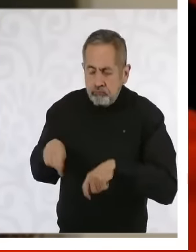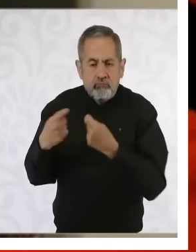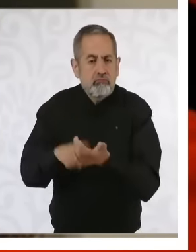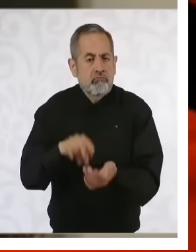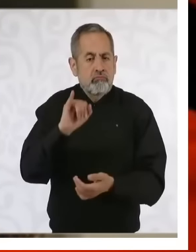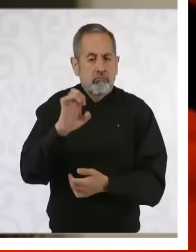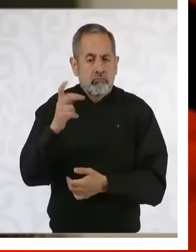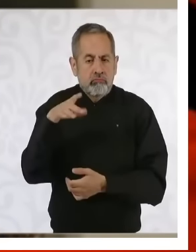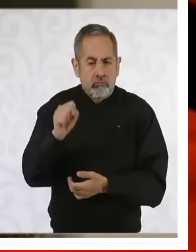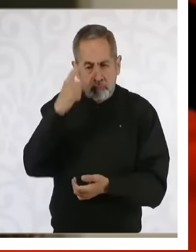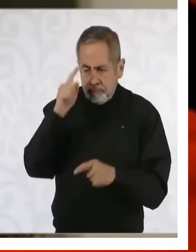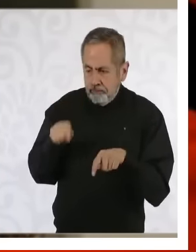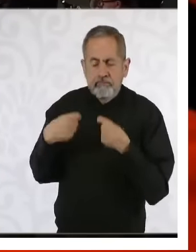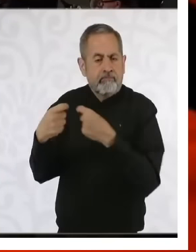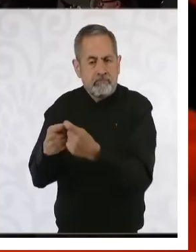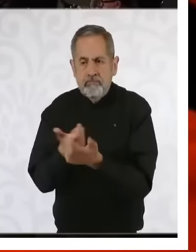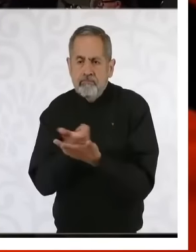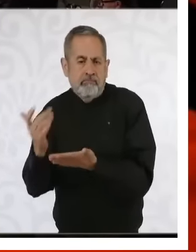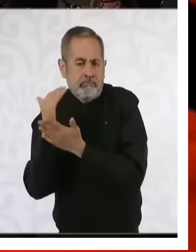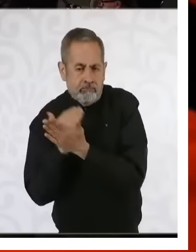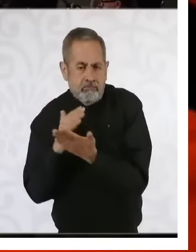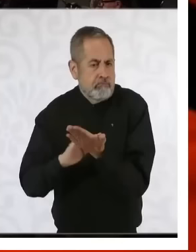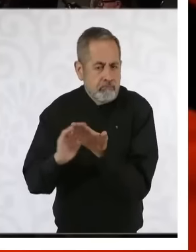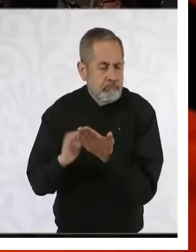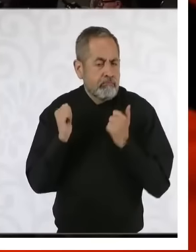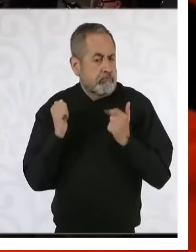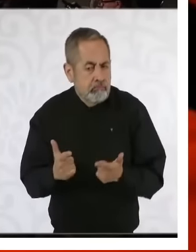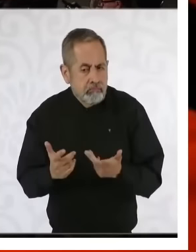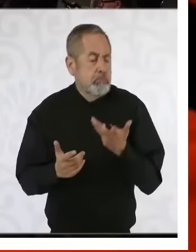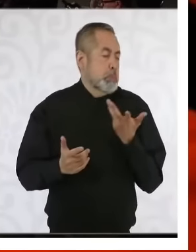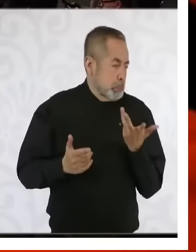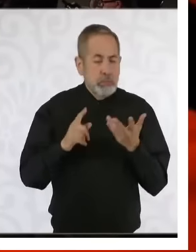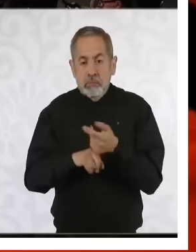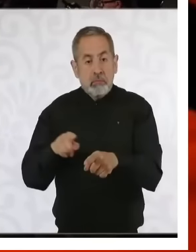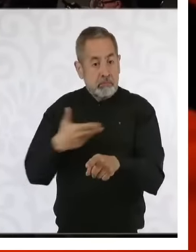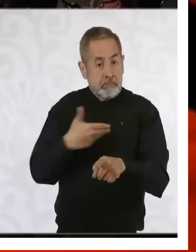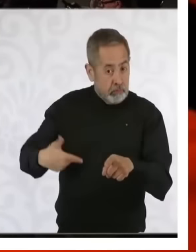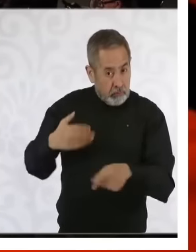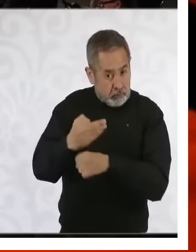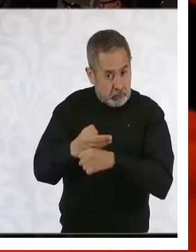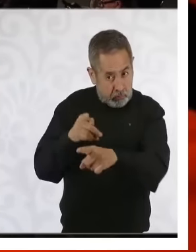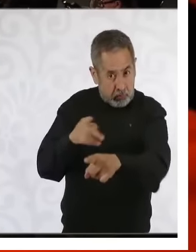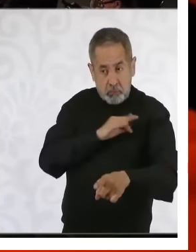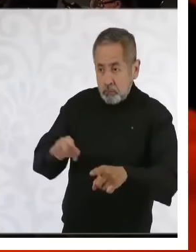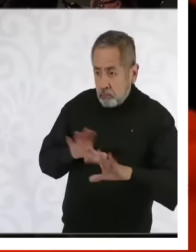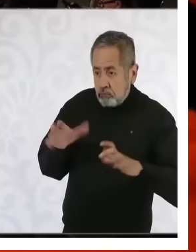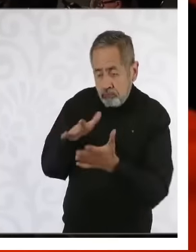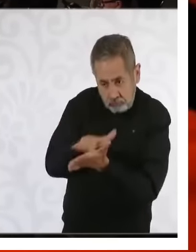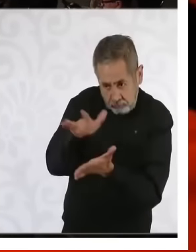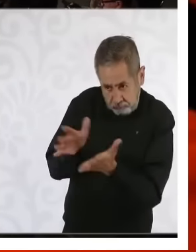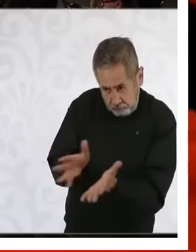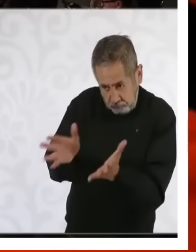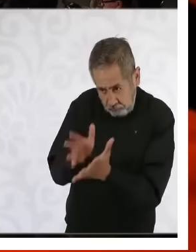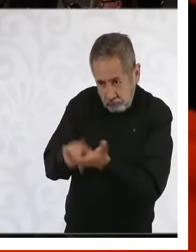de especial sobre producción y servicios. ¿Podría el Ejecutivo ayudar a avanzar en esto para apoyar al sector?